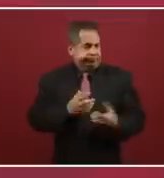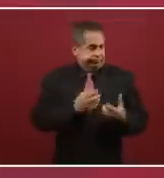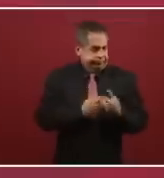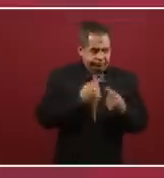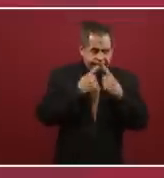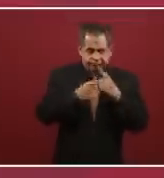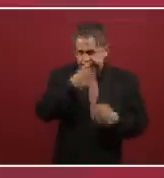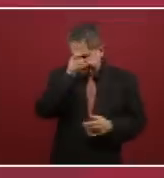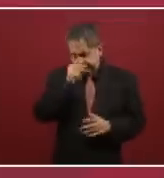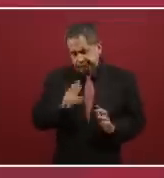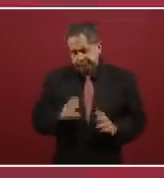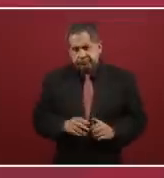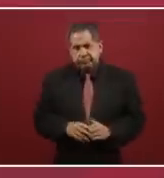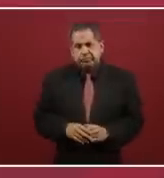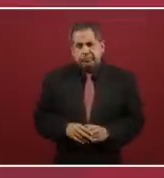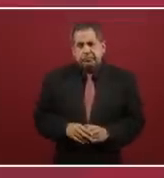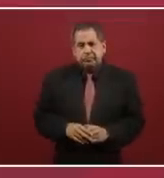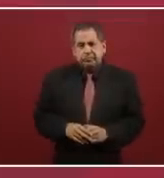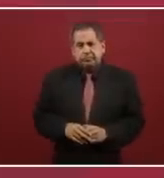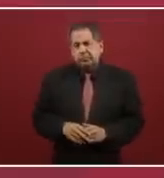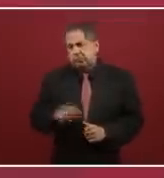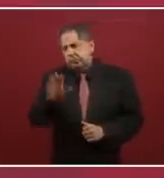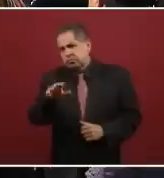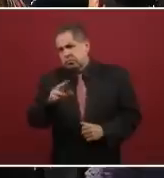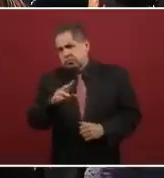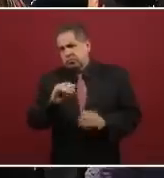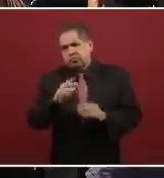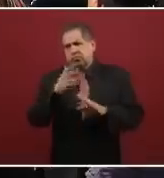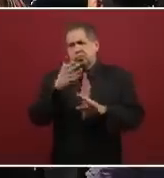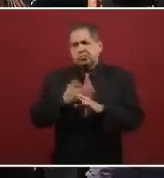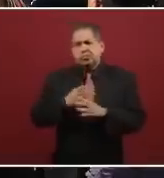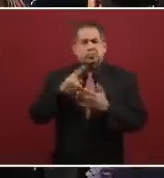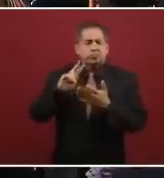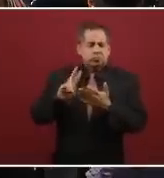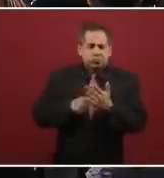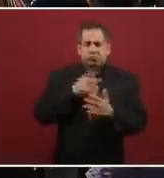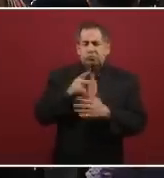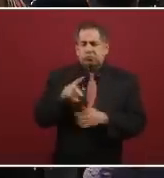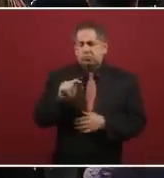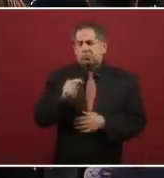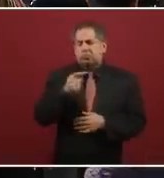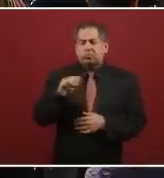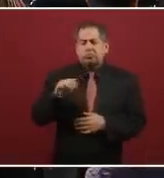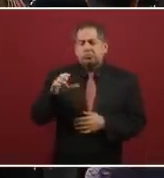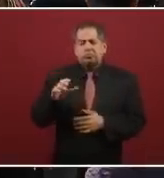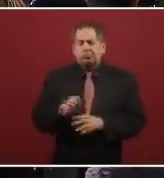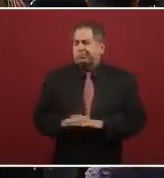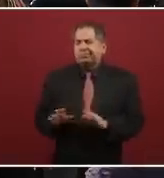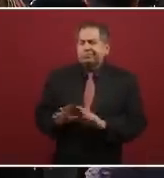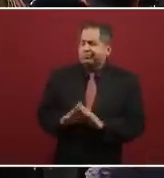México. Entonces, ¿no afectaría que se ratifique el…? No, no, para nada.